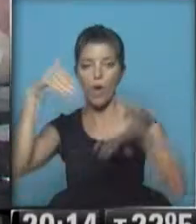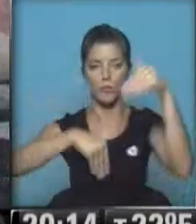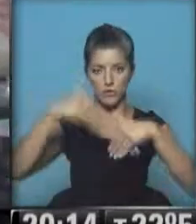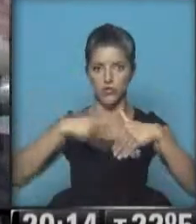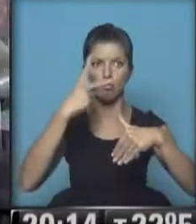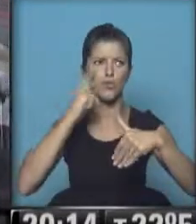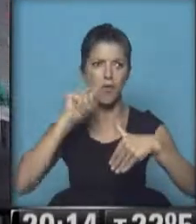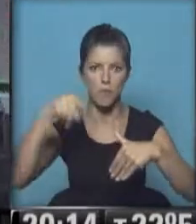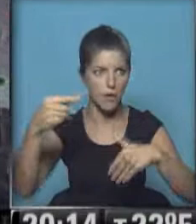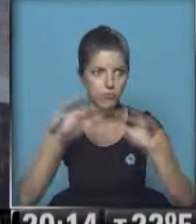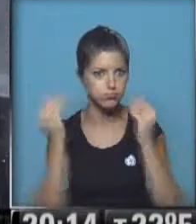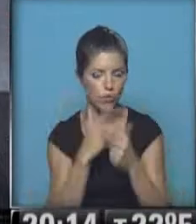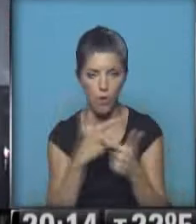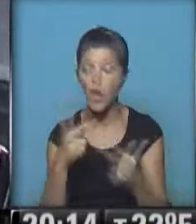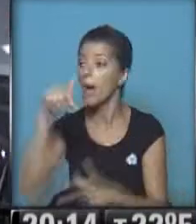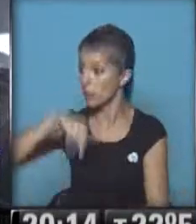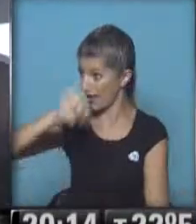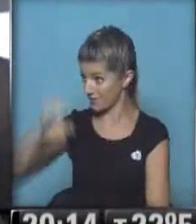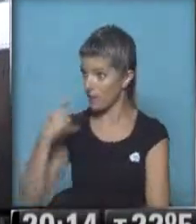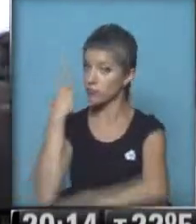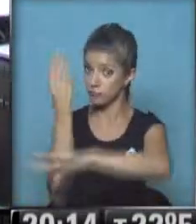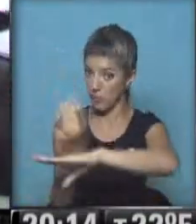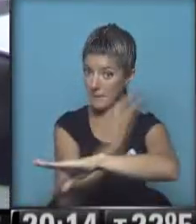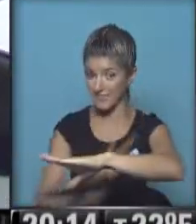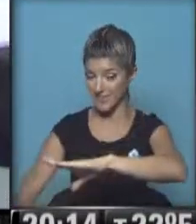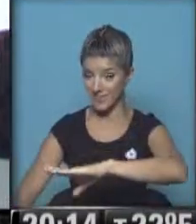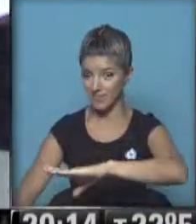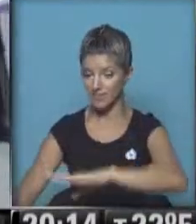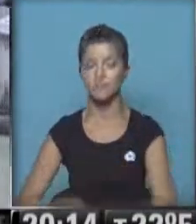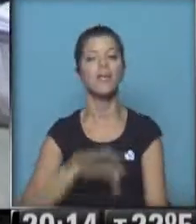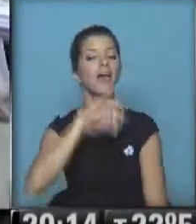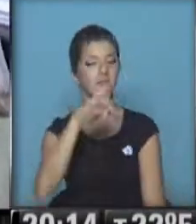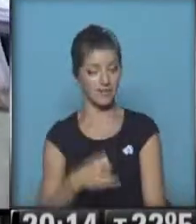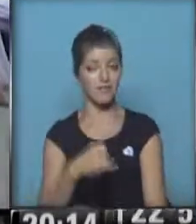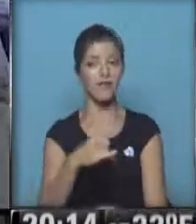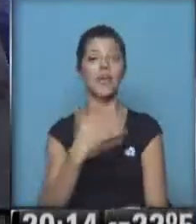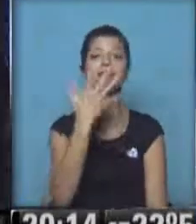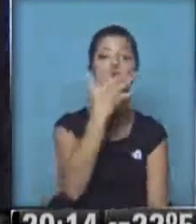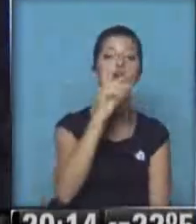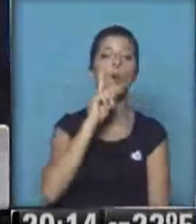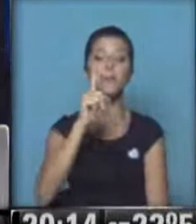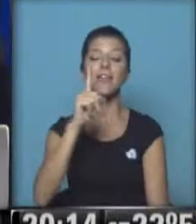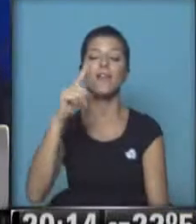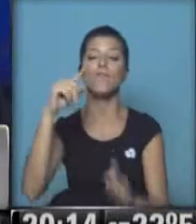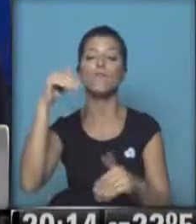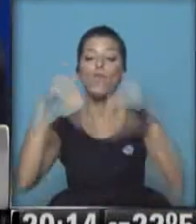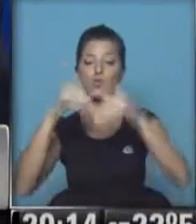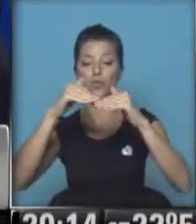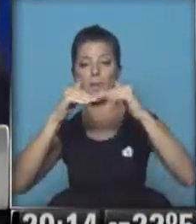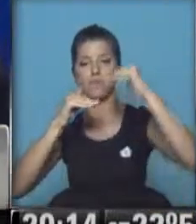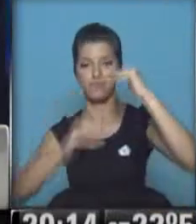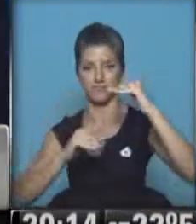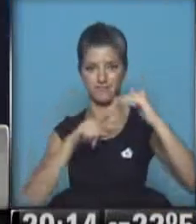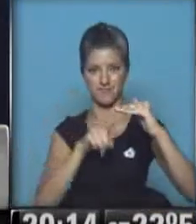el resultado. Lo cierto es que ahora Guyana sí tiene presidente, Pedro. Efectivamente, por menos de 5.000 votos, el partido en el